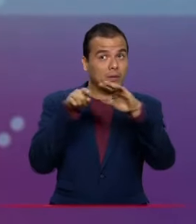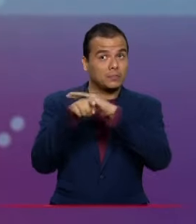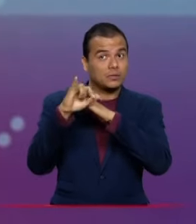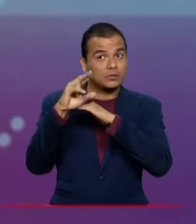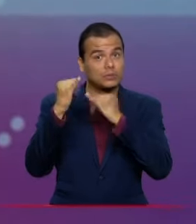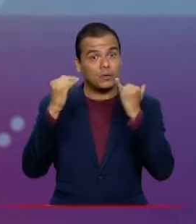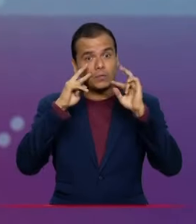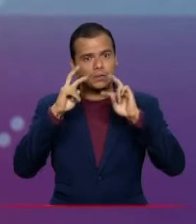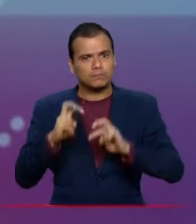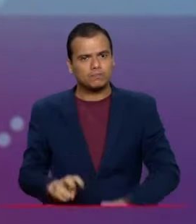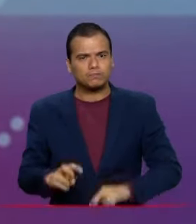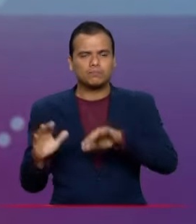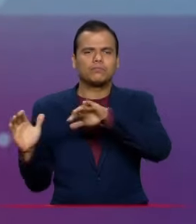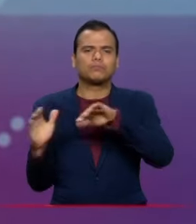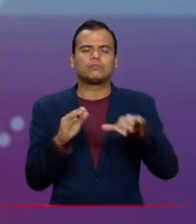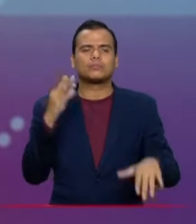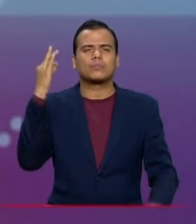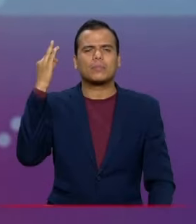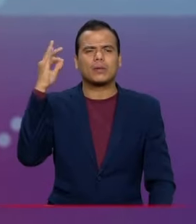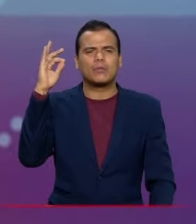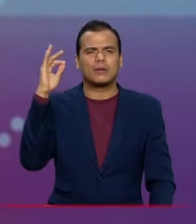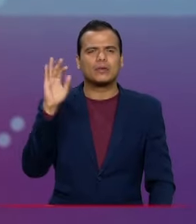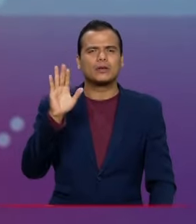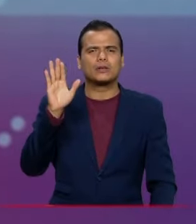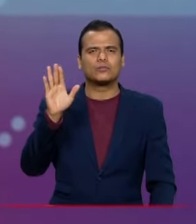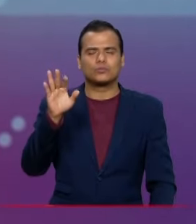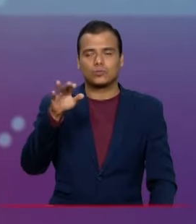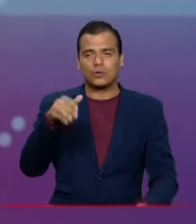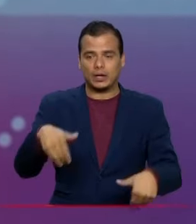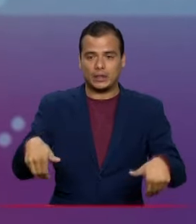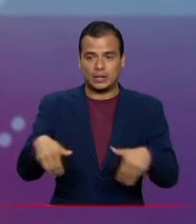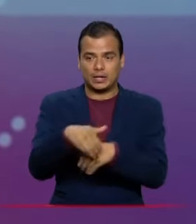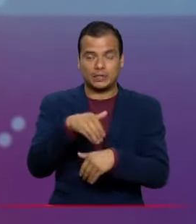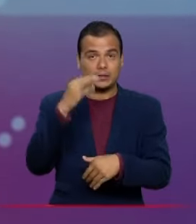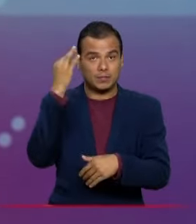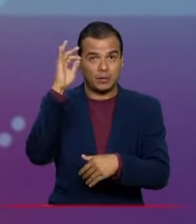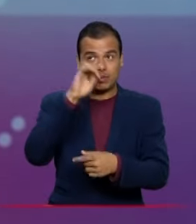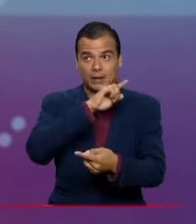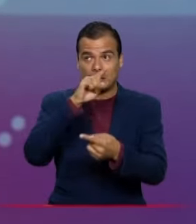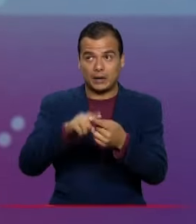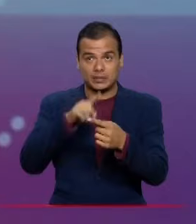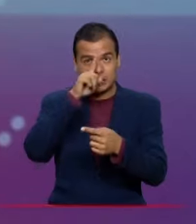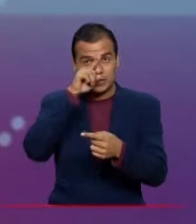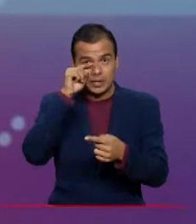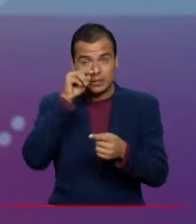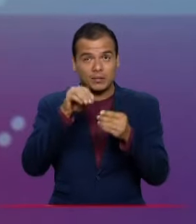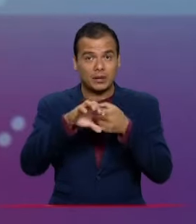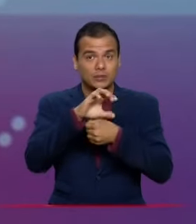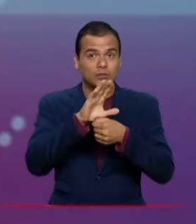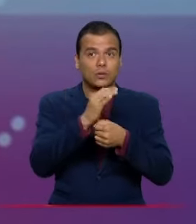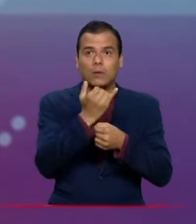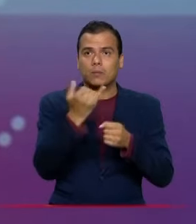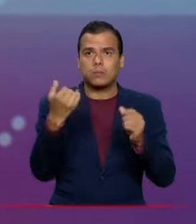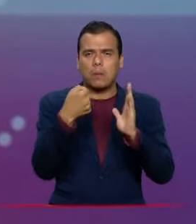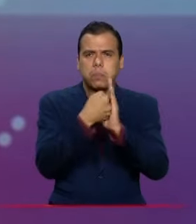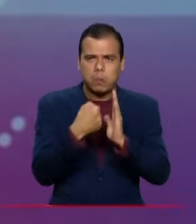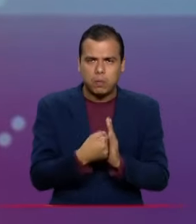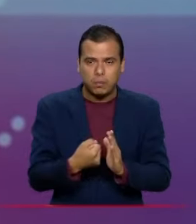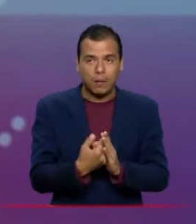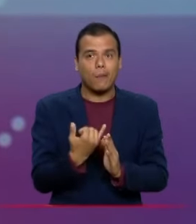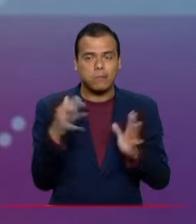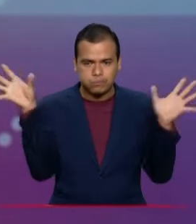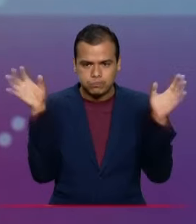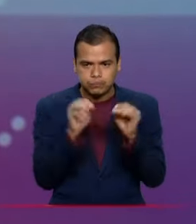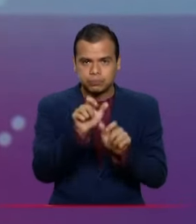En Palmira hay preocupación por los accidentes registrados este fin de semana en el casco urbano y las vías aledañas que dejan una persona muerta y